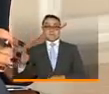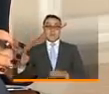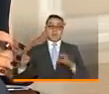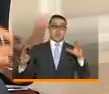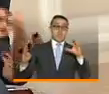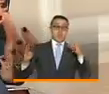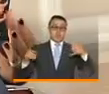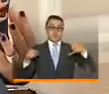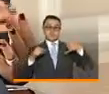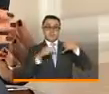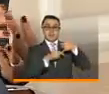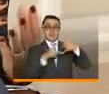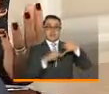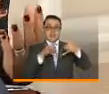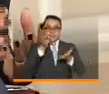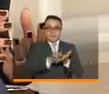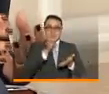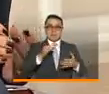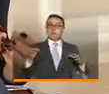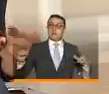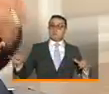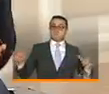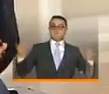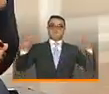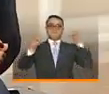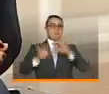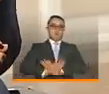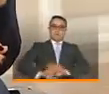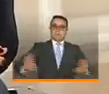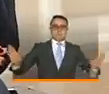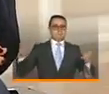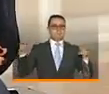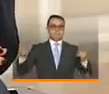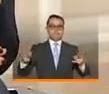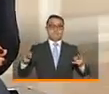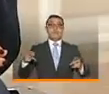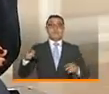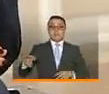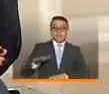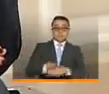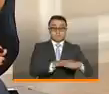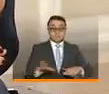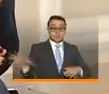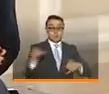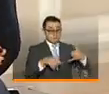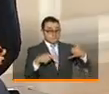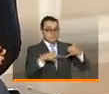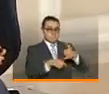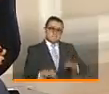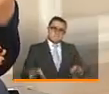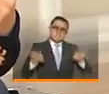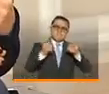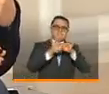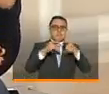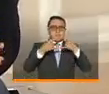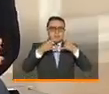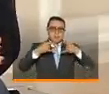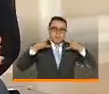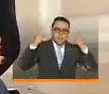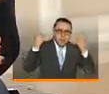desde Leticia, las medidas locales y el llamado a la comunidad en Leticia para asegurar el uso permanente de tapabocas,